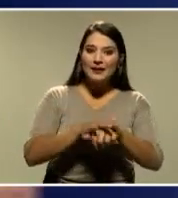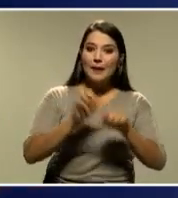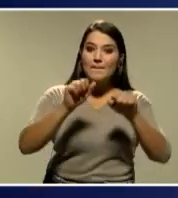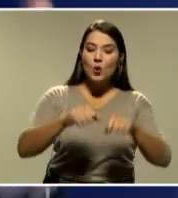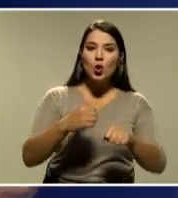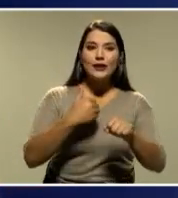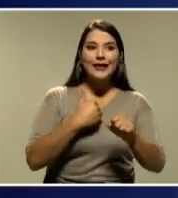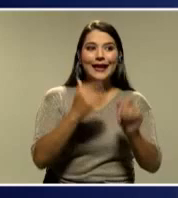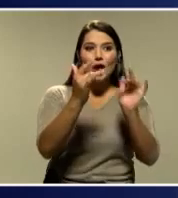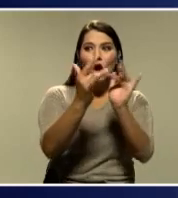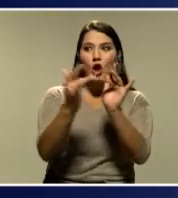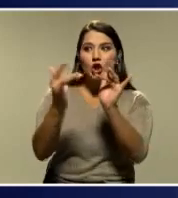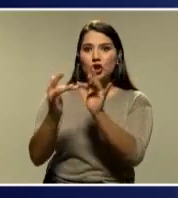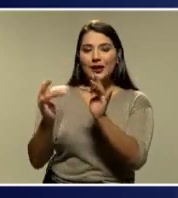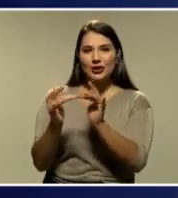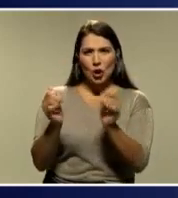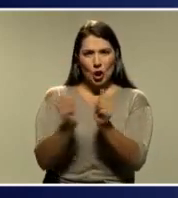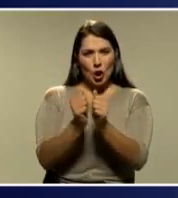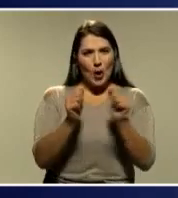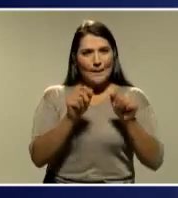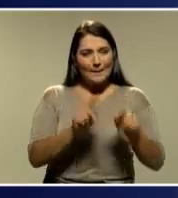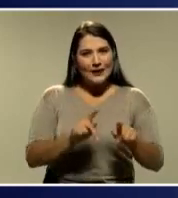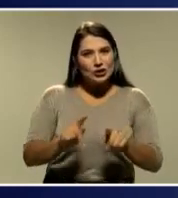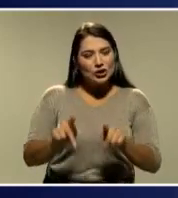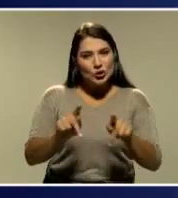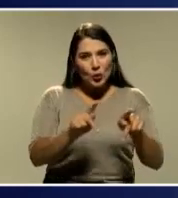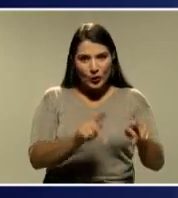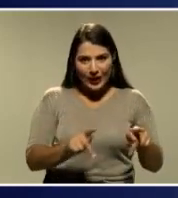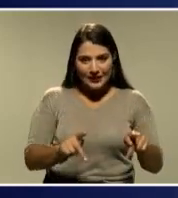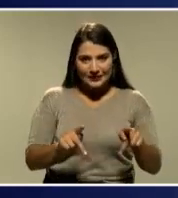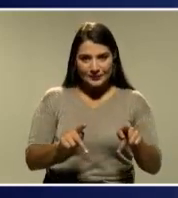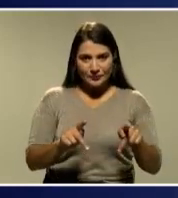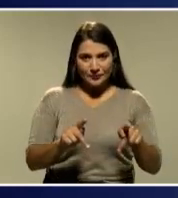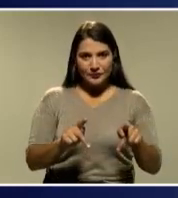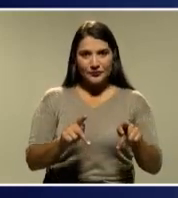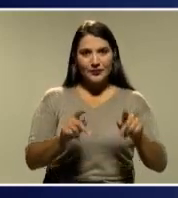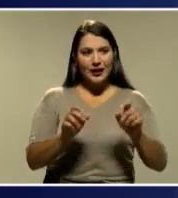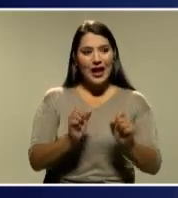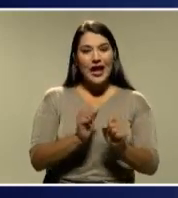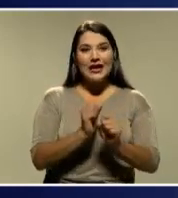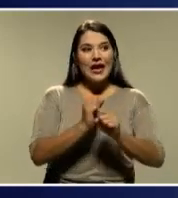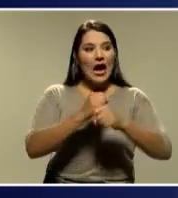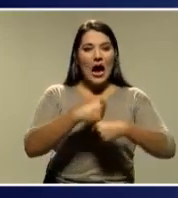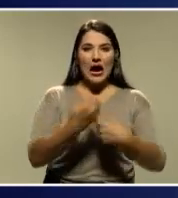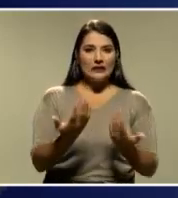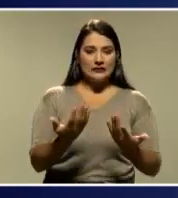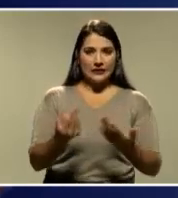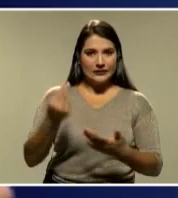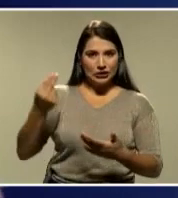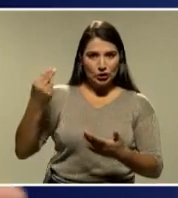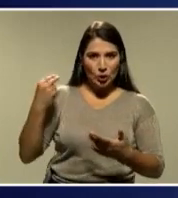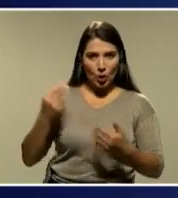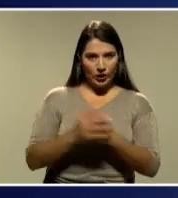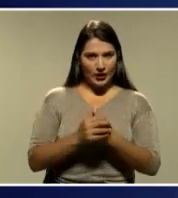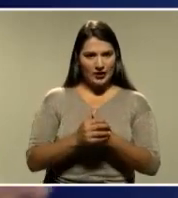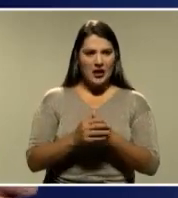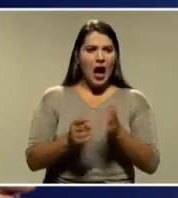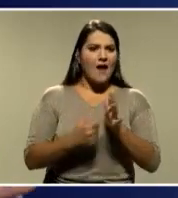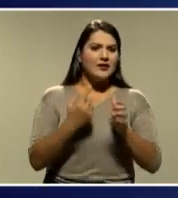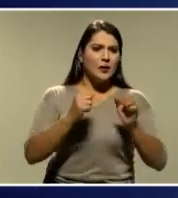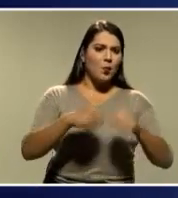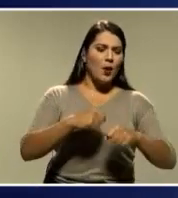contacto con las personas que están haciendo la historia momento con momento. Exacto. Expresar la